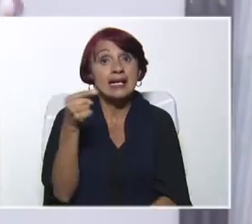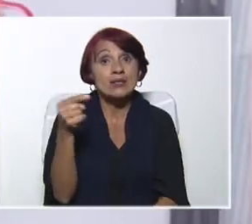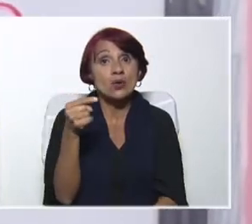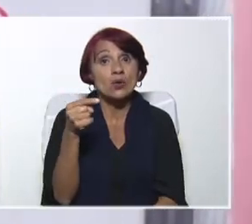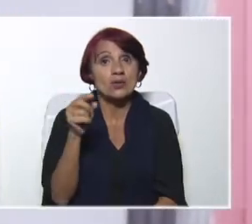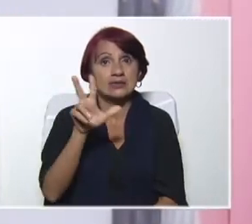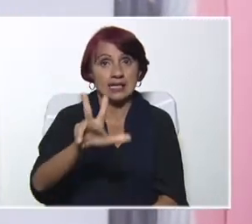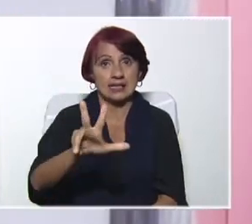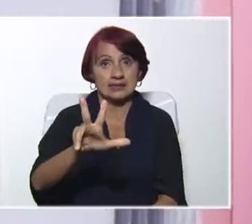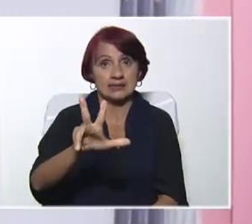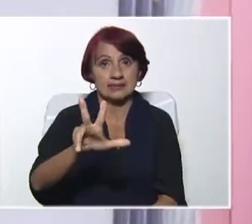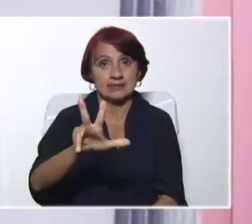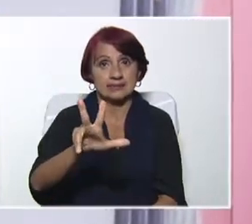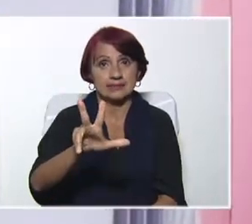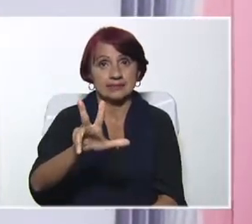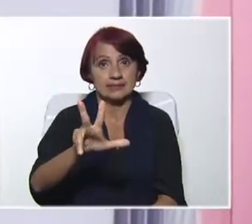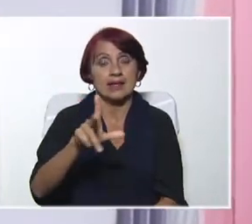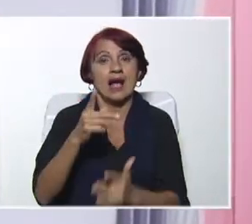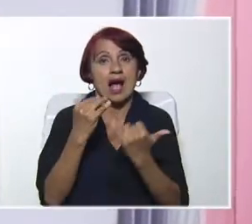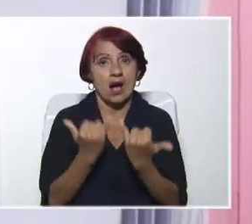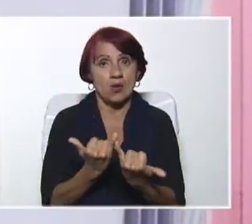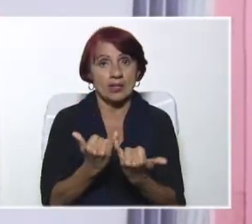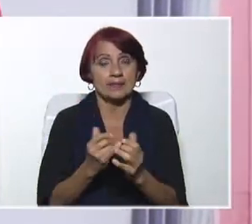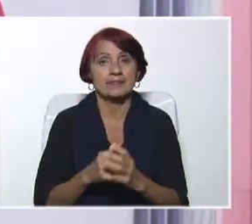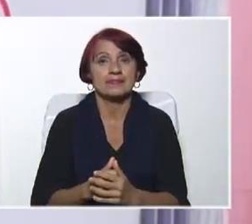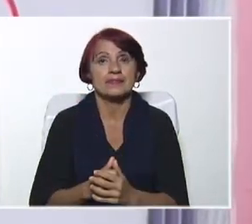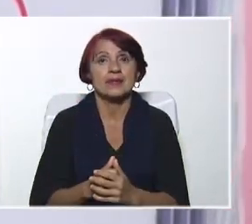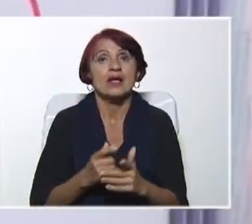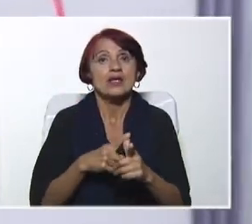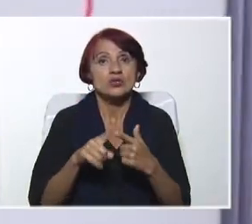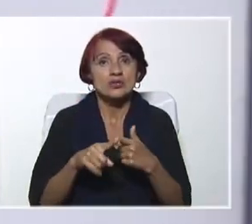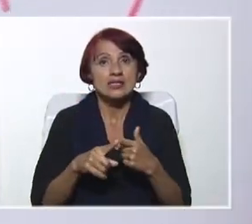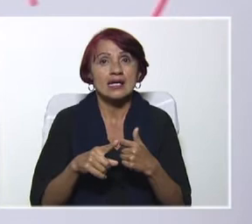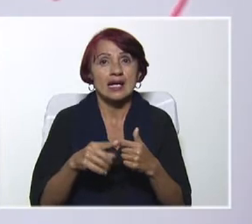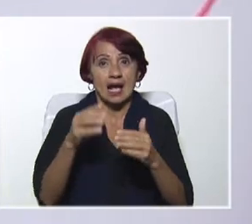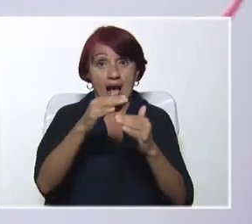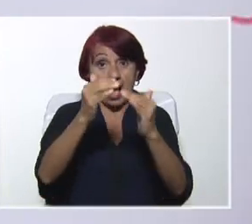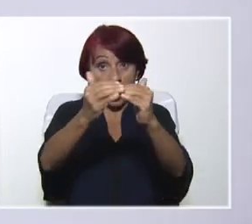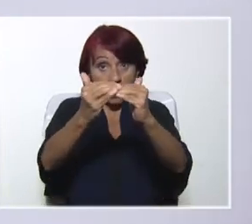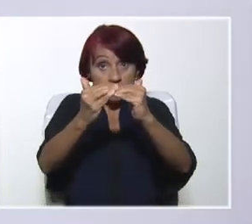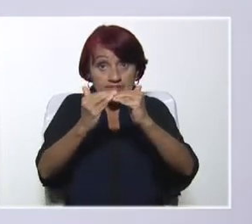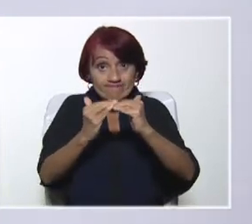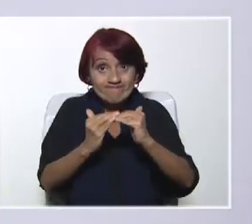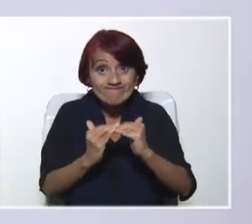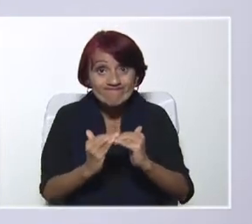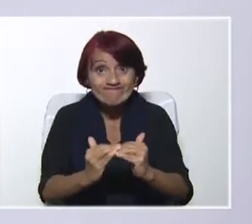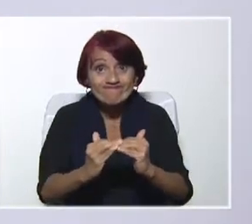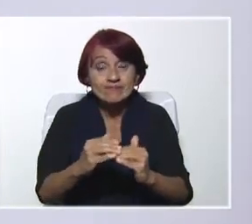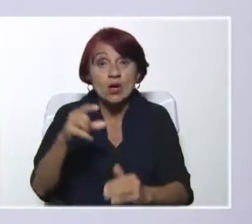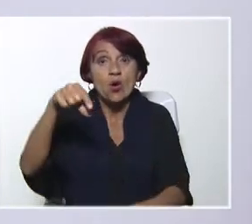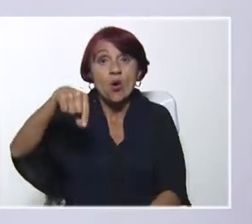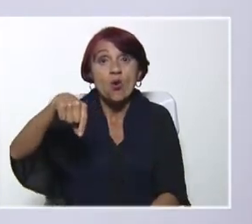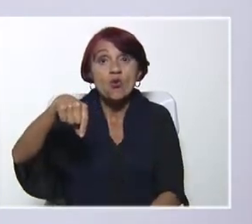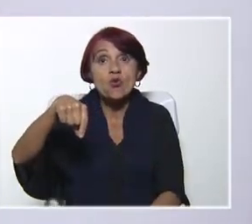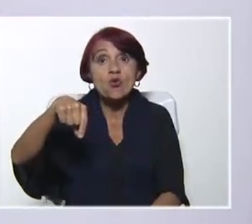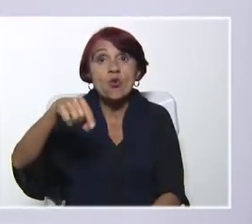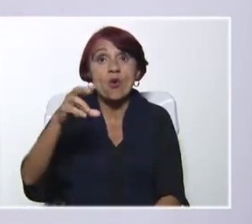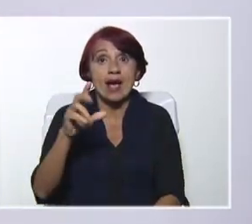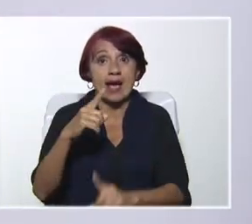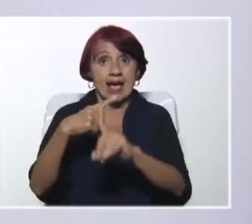menos 3. Bien, ahora coloquemos abajo el q de x.